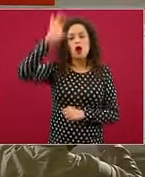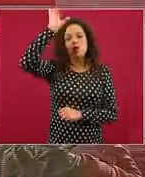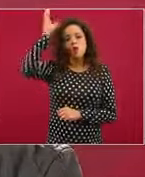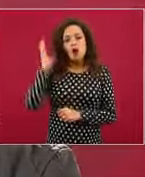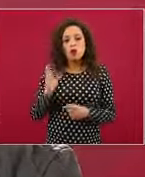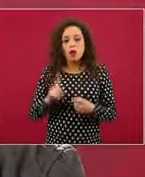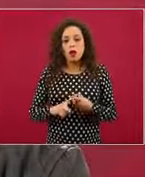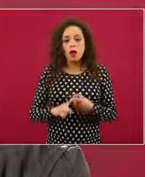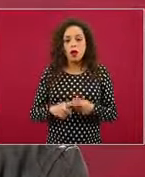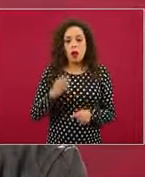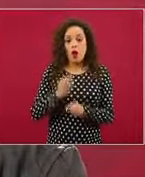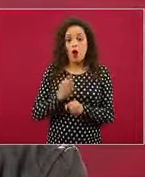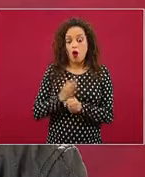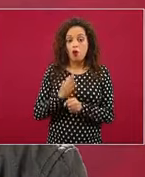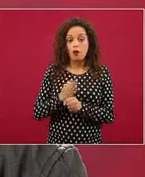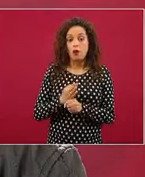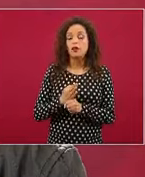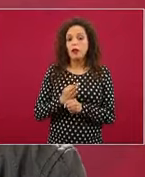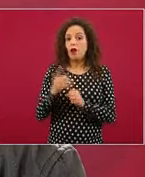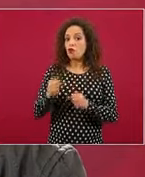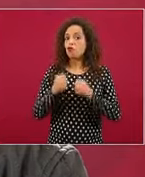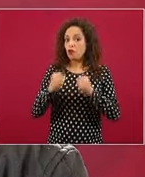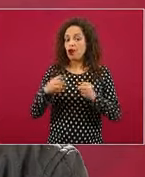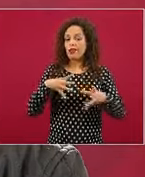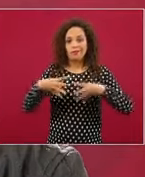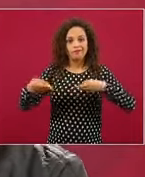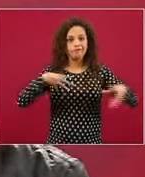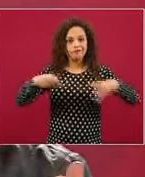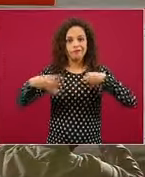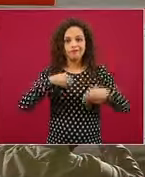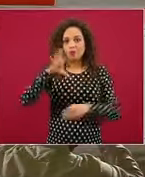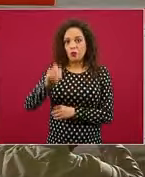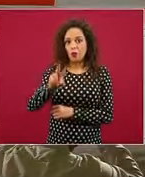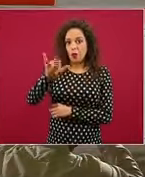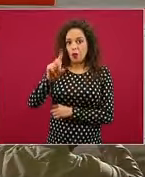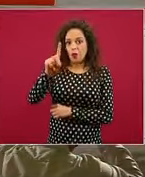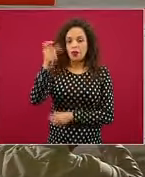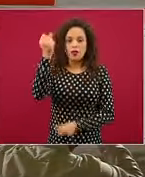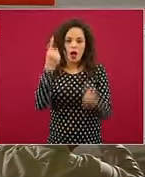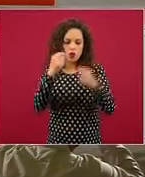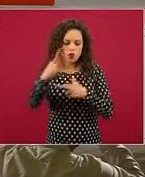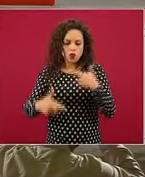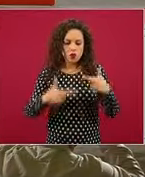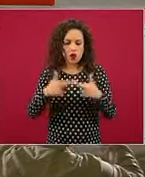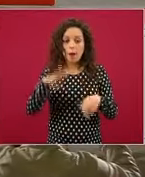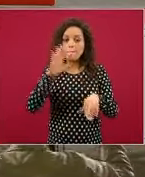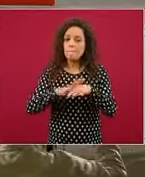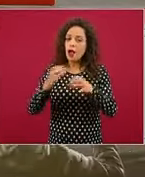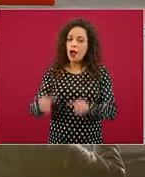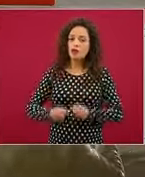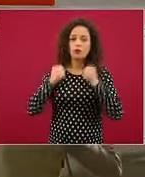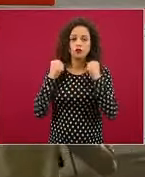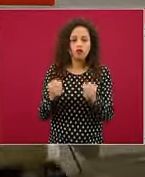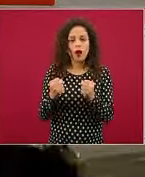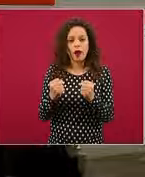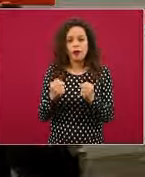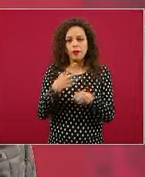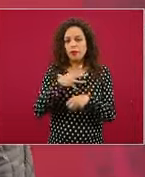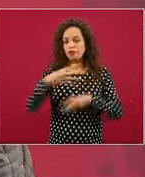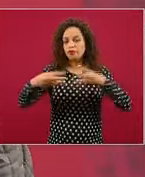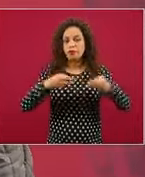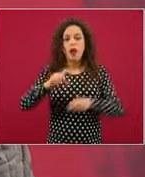este momento tiene una importante transmisión de COVID. En algunas regiones de Coahuila hay mayor intensidad de transmisión que la hay